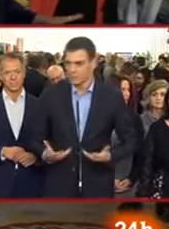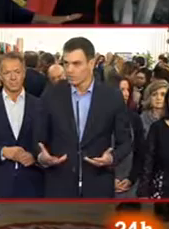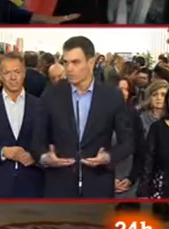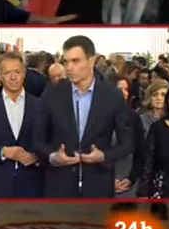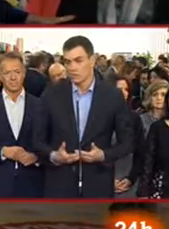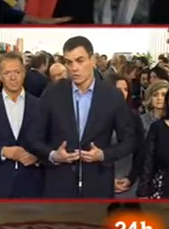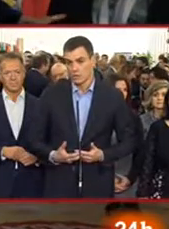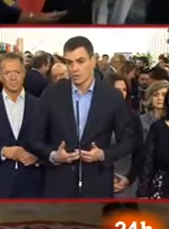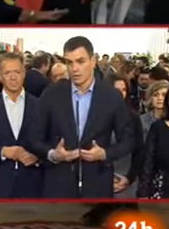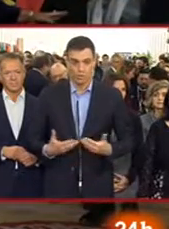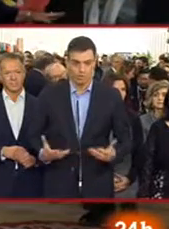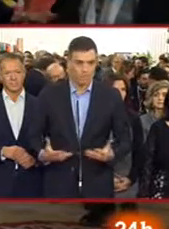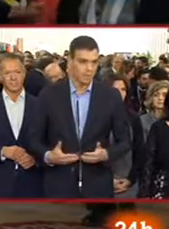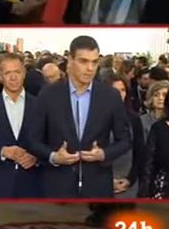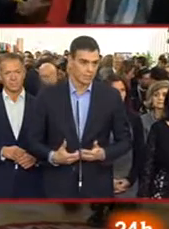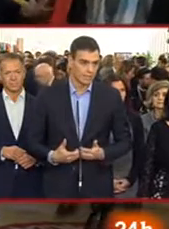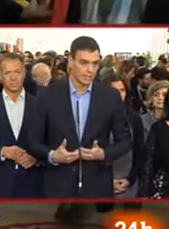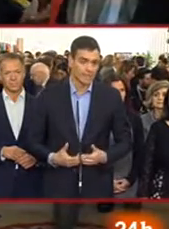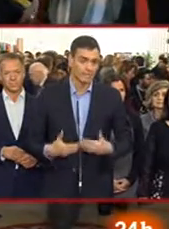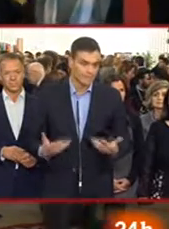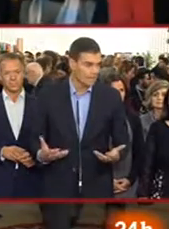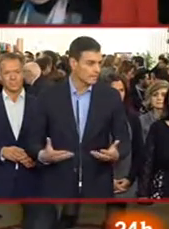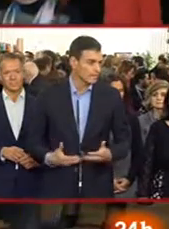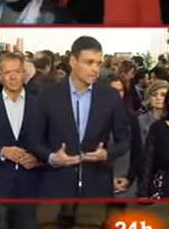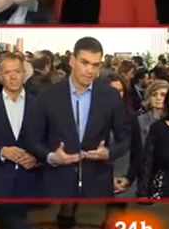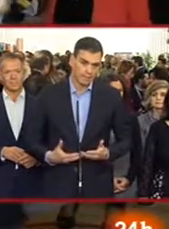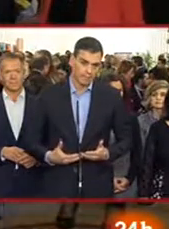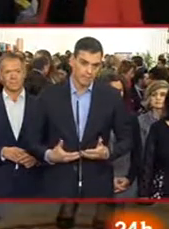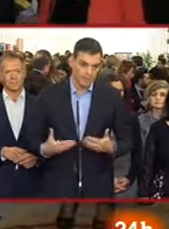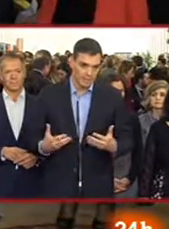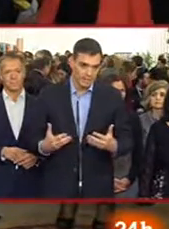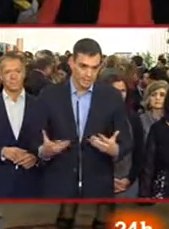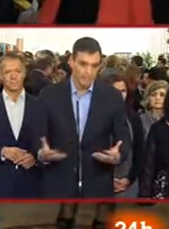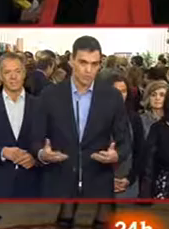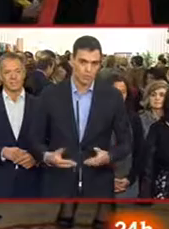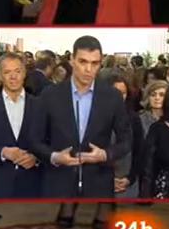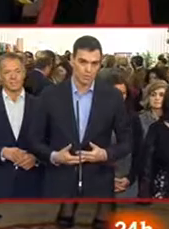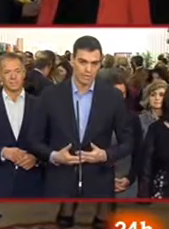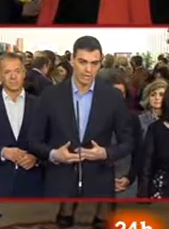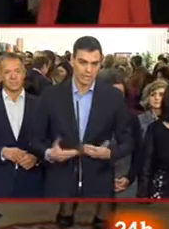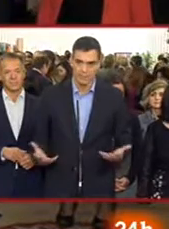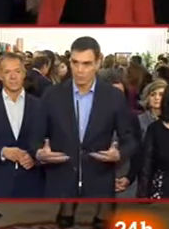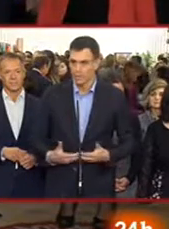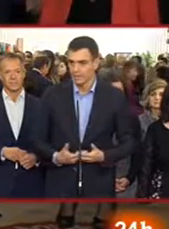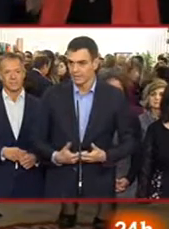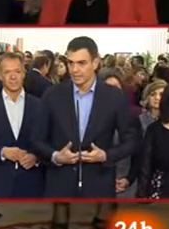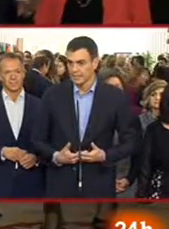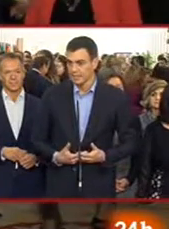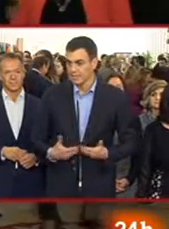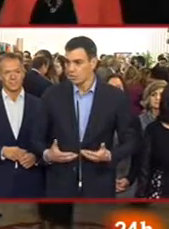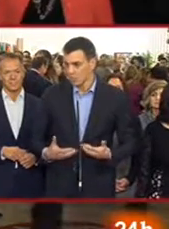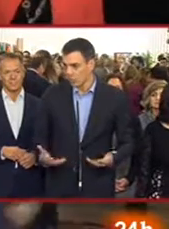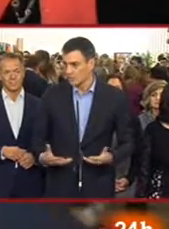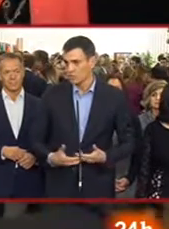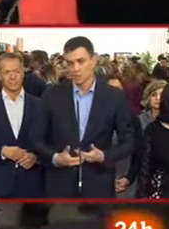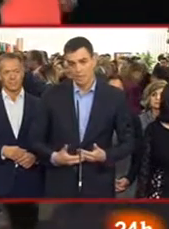sufrido desahucios o que, como consecuencia de las políticas de austeridad, determinados derechos, como el de la sanidad pública, se